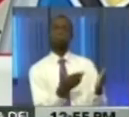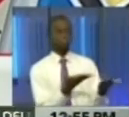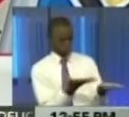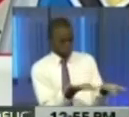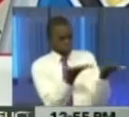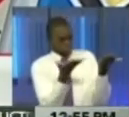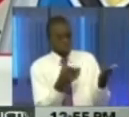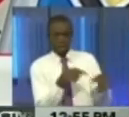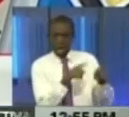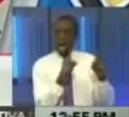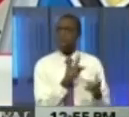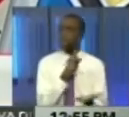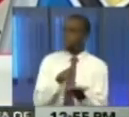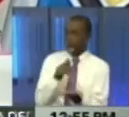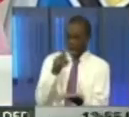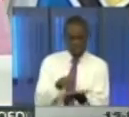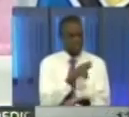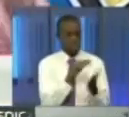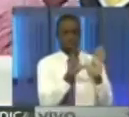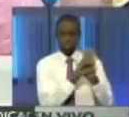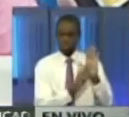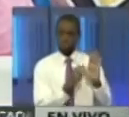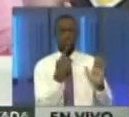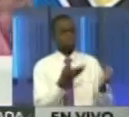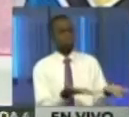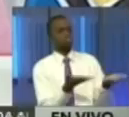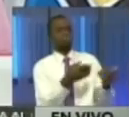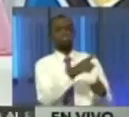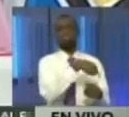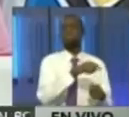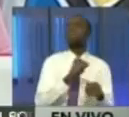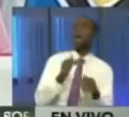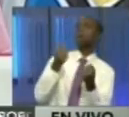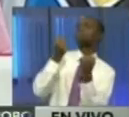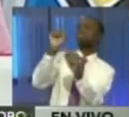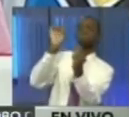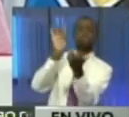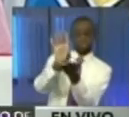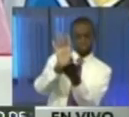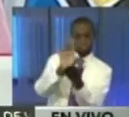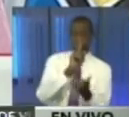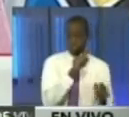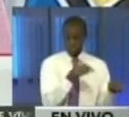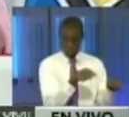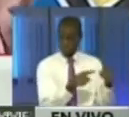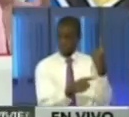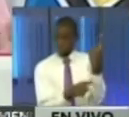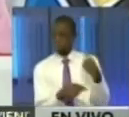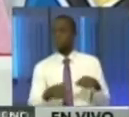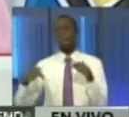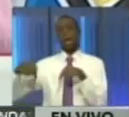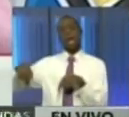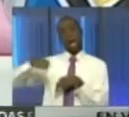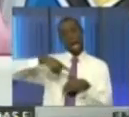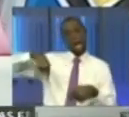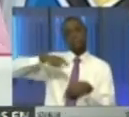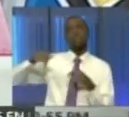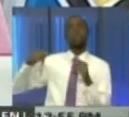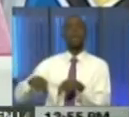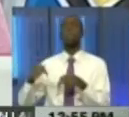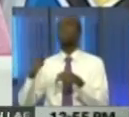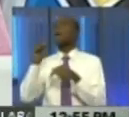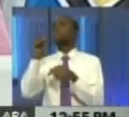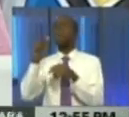de participación establecido en la Constitución. Aquellos que votaron por la persona a la que se le quiere revocar, y